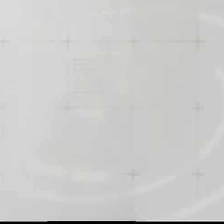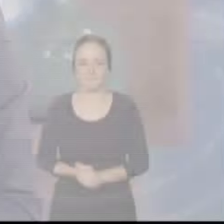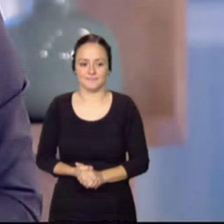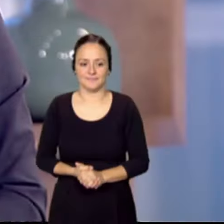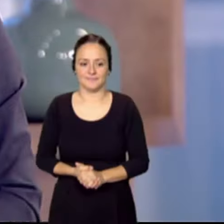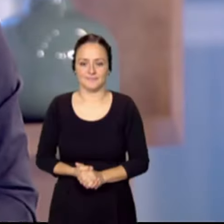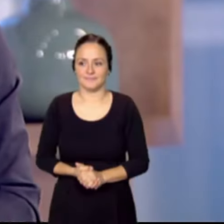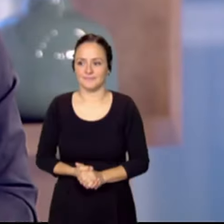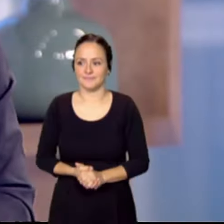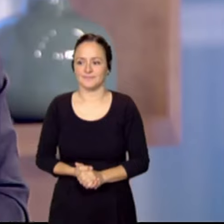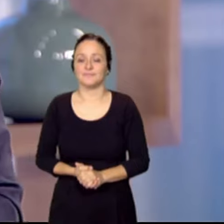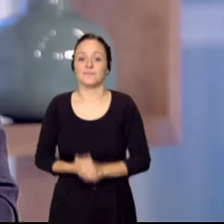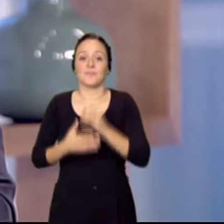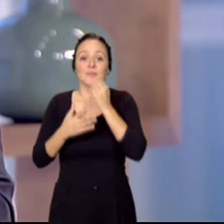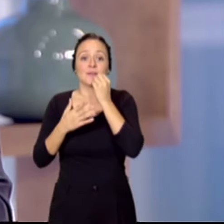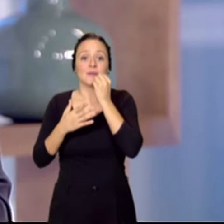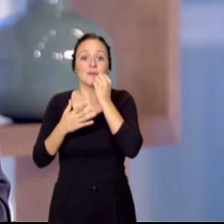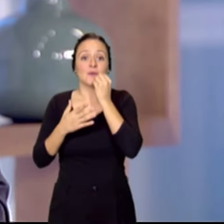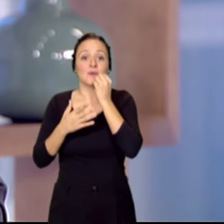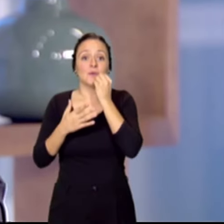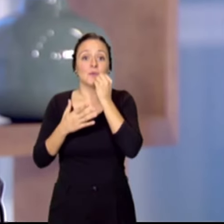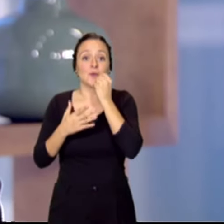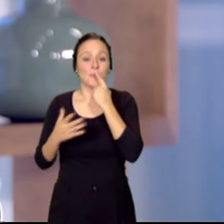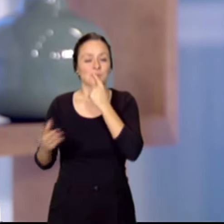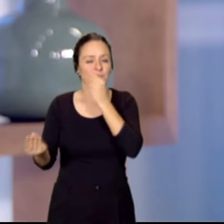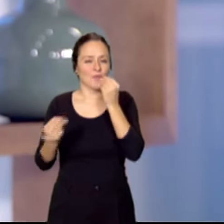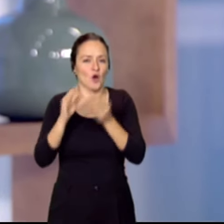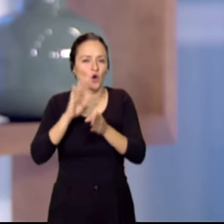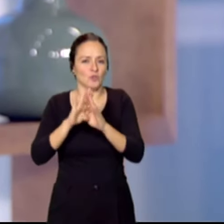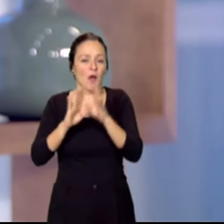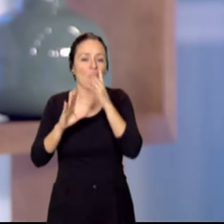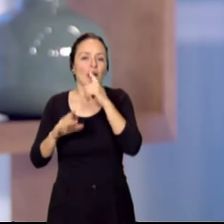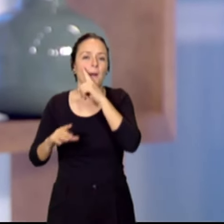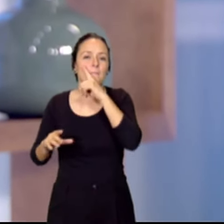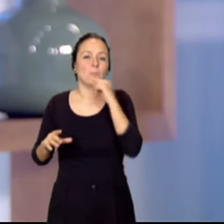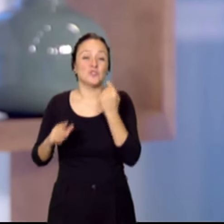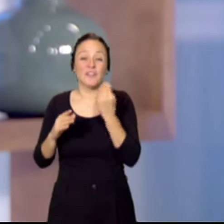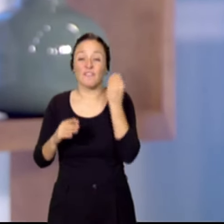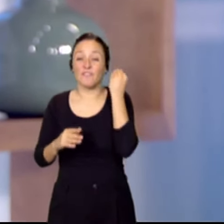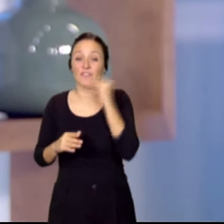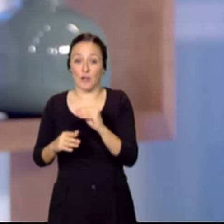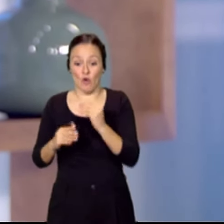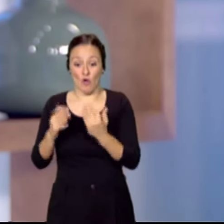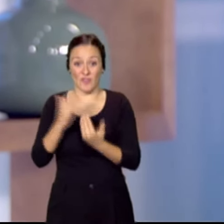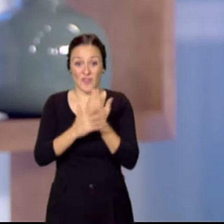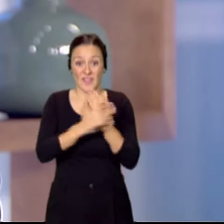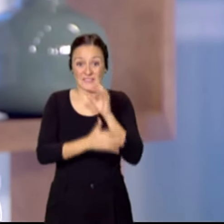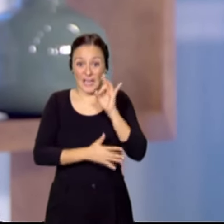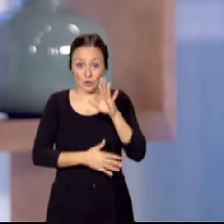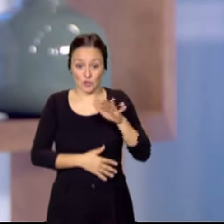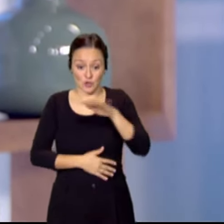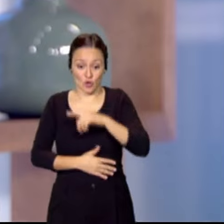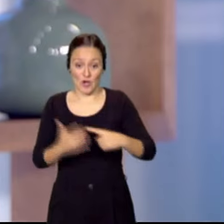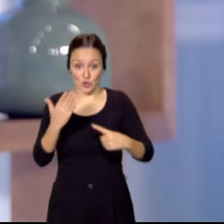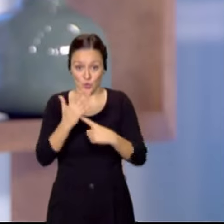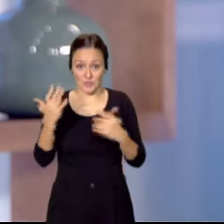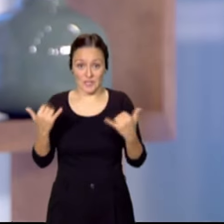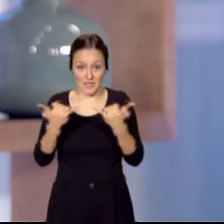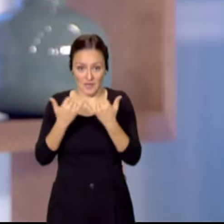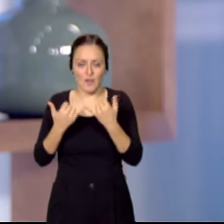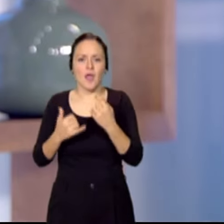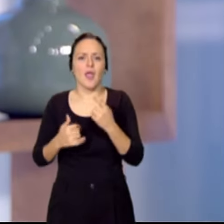bueno seguimos endulzando el paladar esta vez con un postre frío durante 14 días se podrá disfrutar en el sur de tenerife de un nuevo concepto de